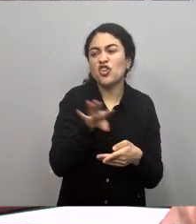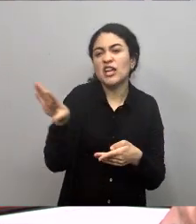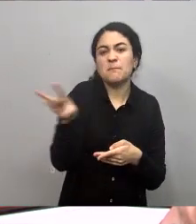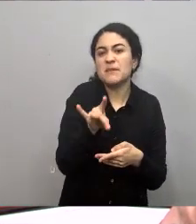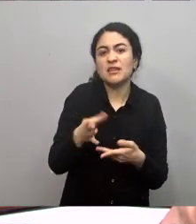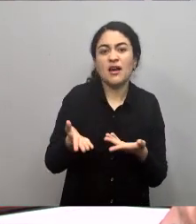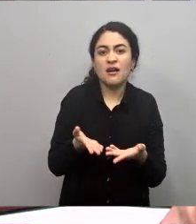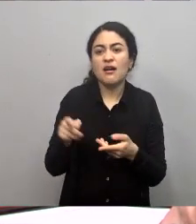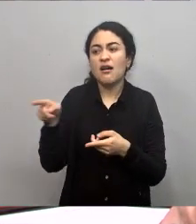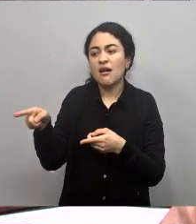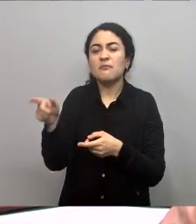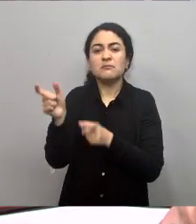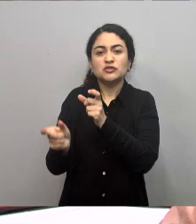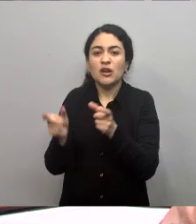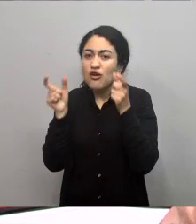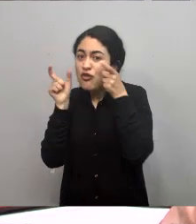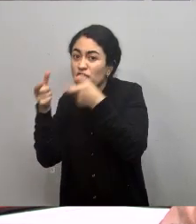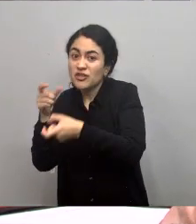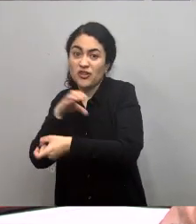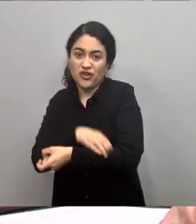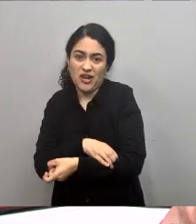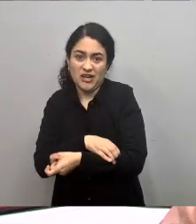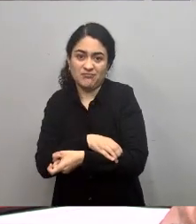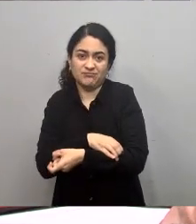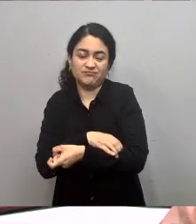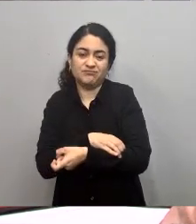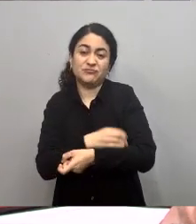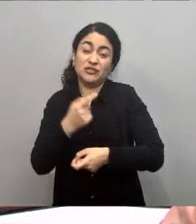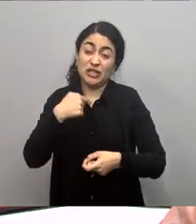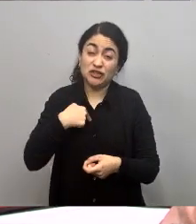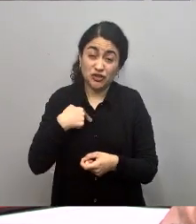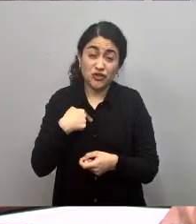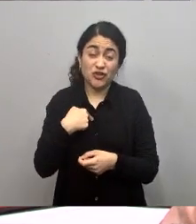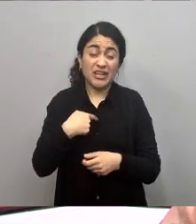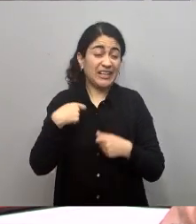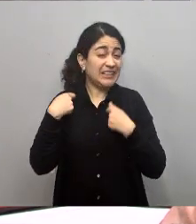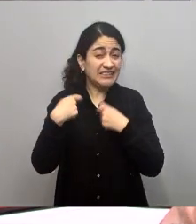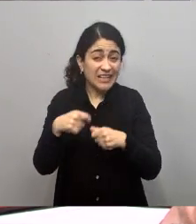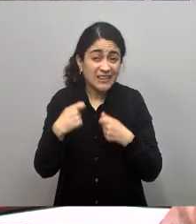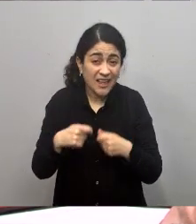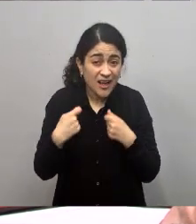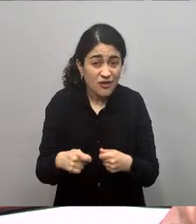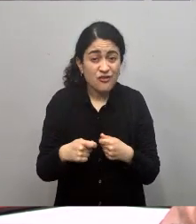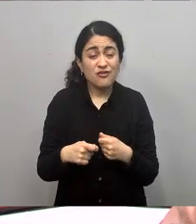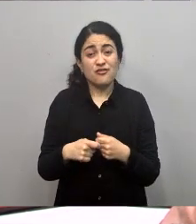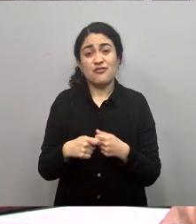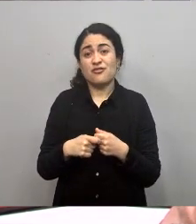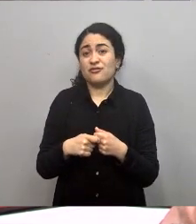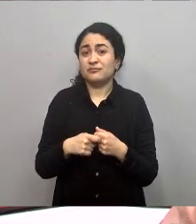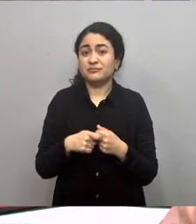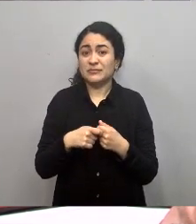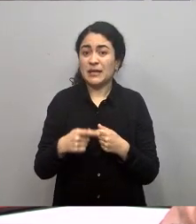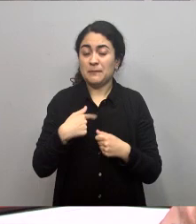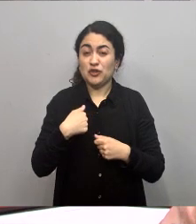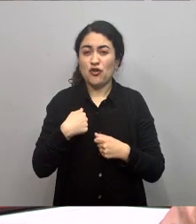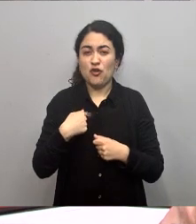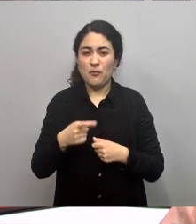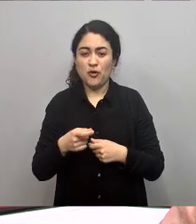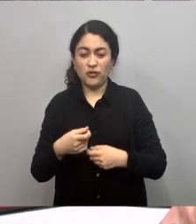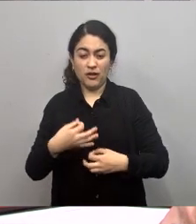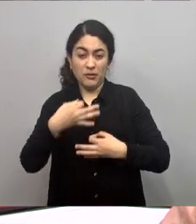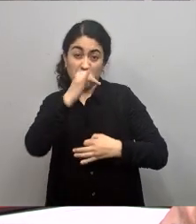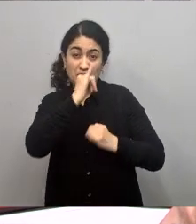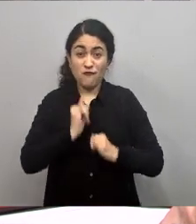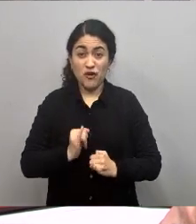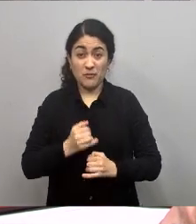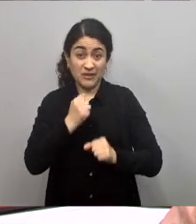los consejeros. Aquí, en este sentido, yo he tratado de prescindir de mi carácter